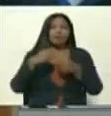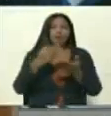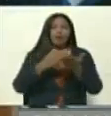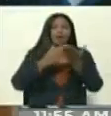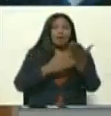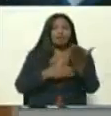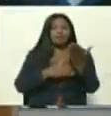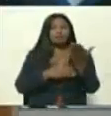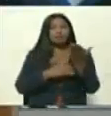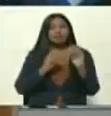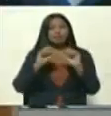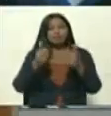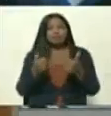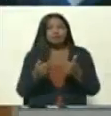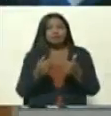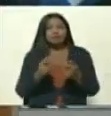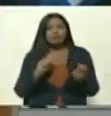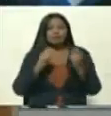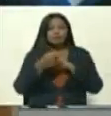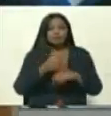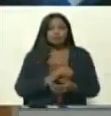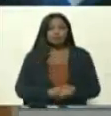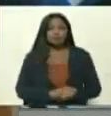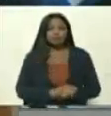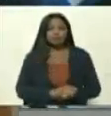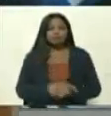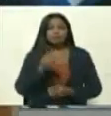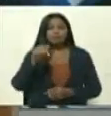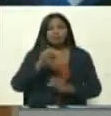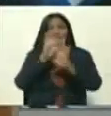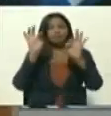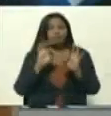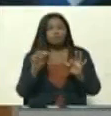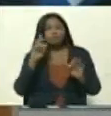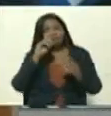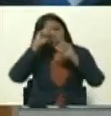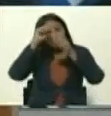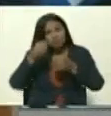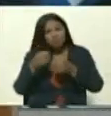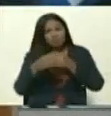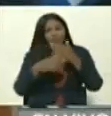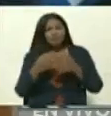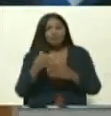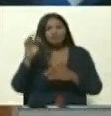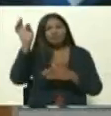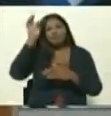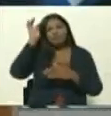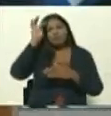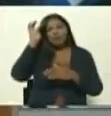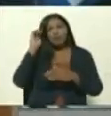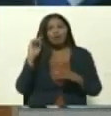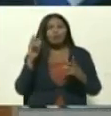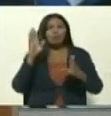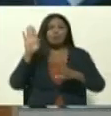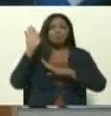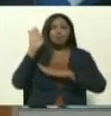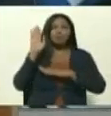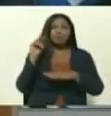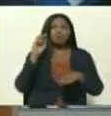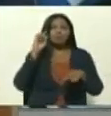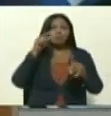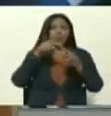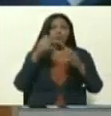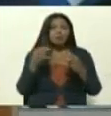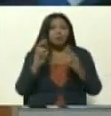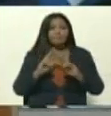antes del inicio de nuestra gestión. De esta manera, se está reconociendo a los fiscales que han estado comprometidos con la misión y